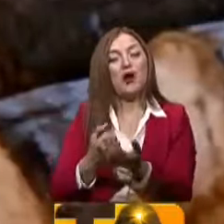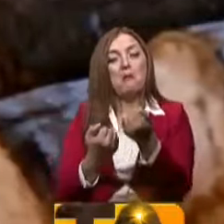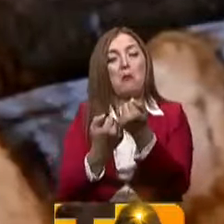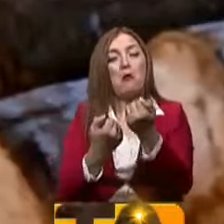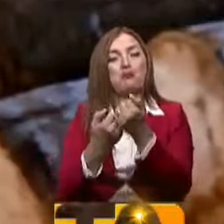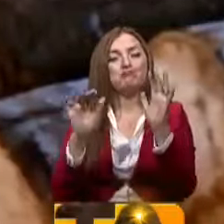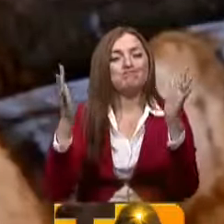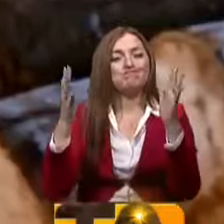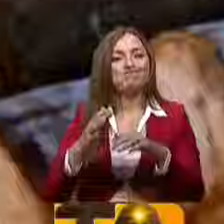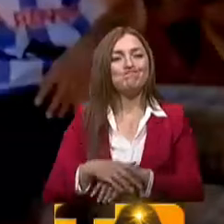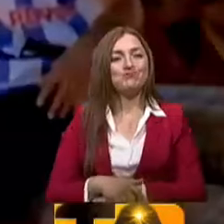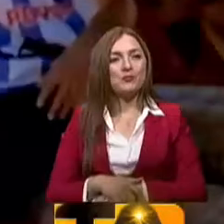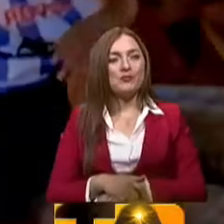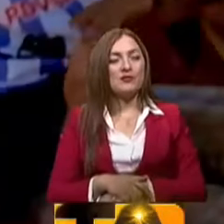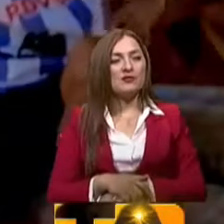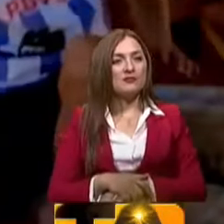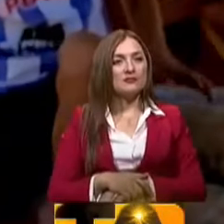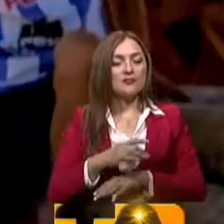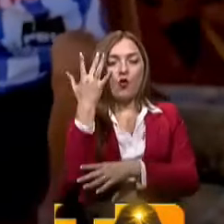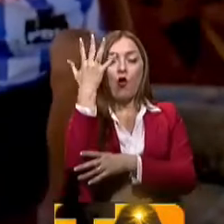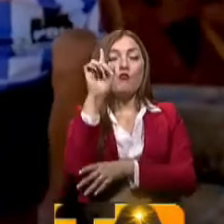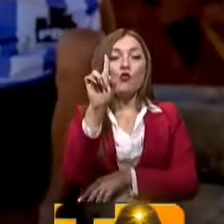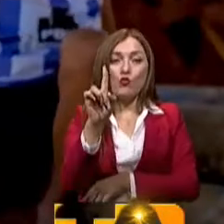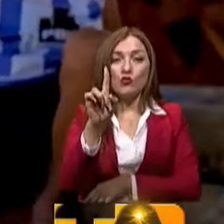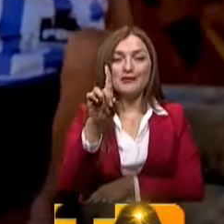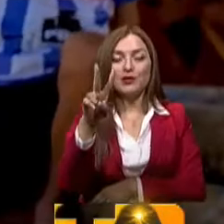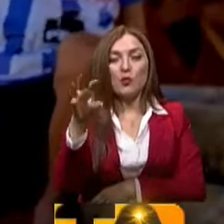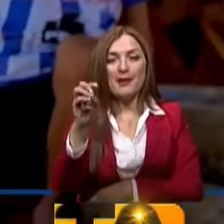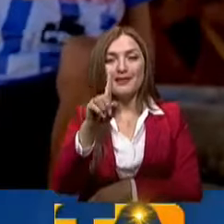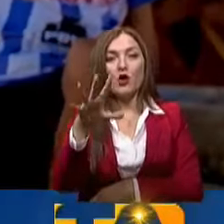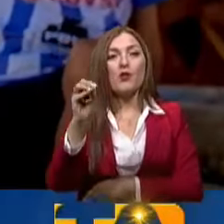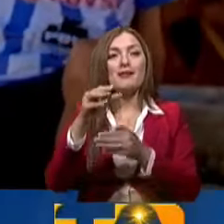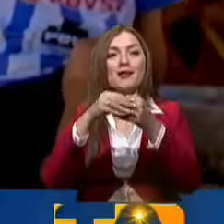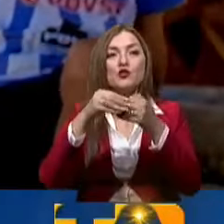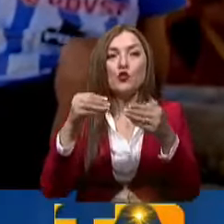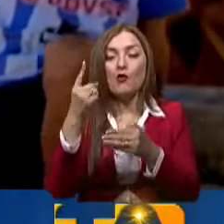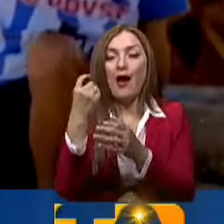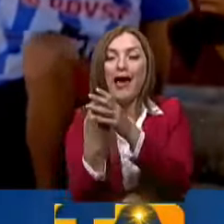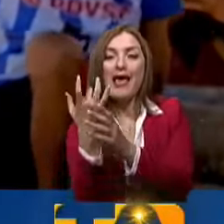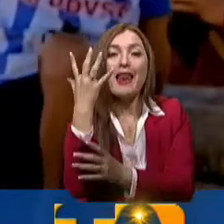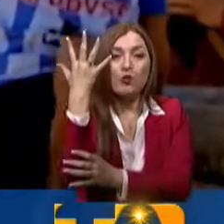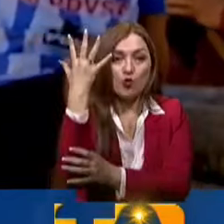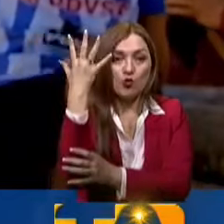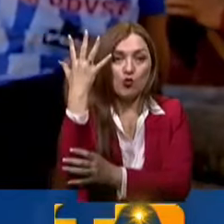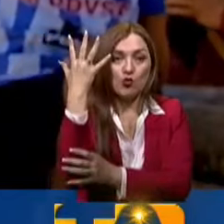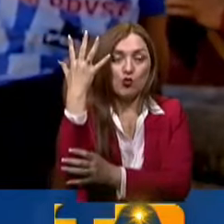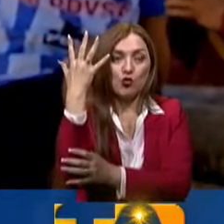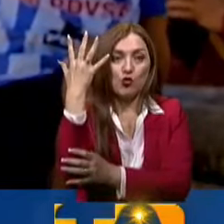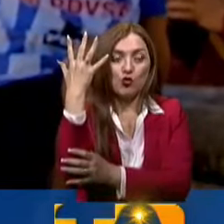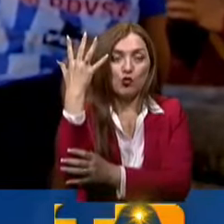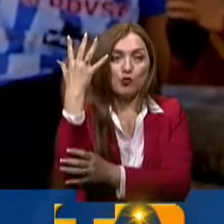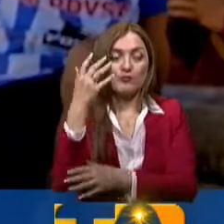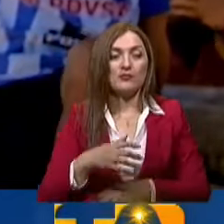apoyo para abrir mercados. Un solo árbol está costando entre 120 a 150 dólares el árbol. Ya. Hoy por